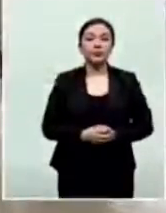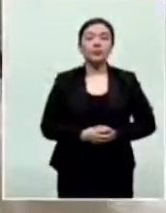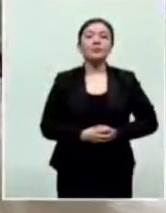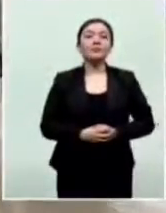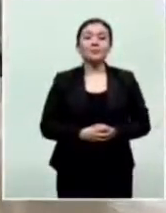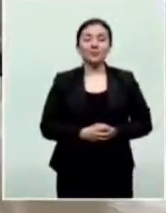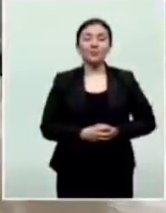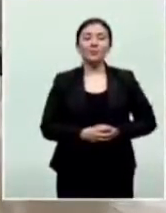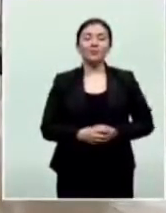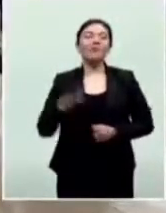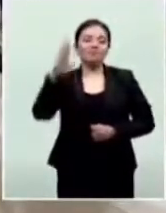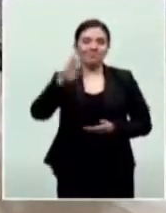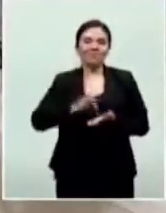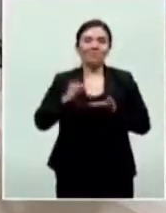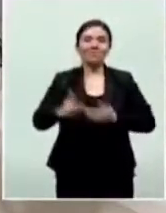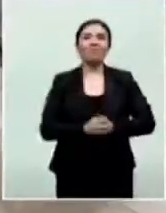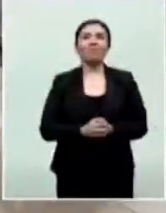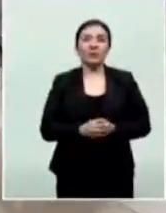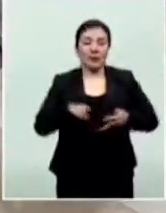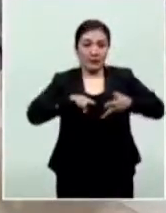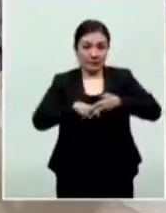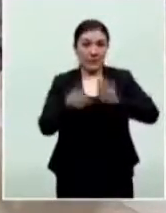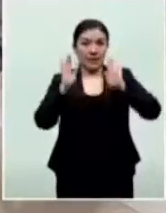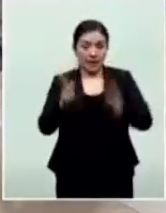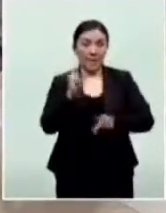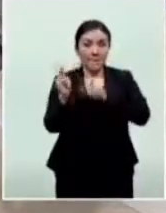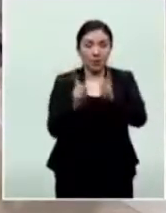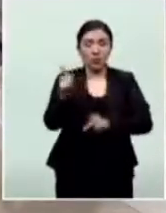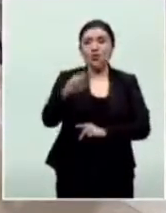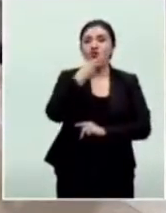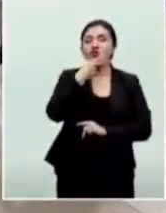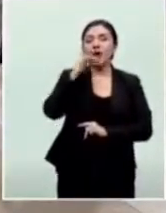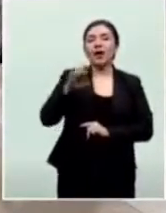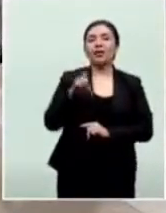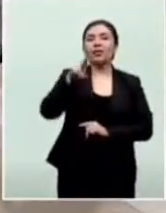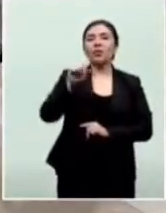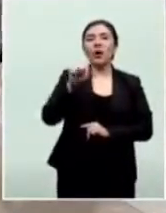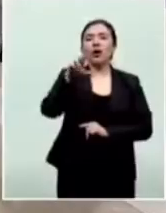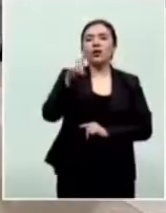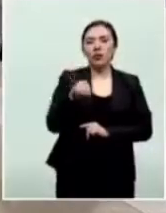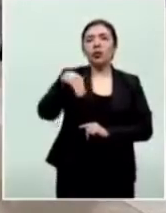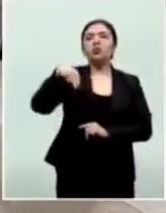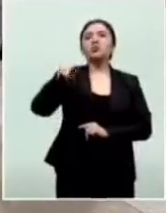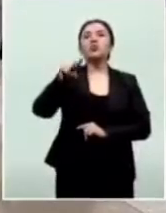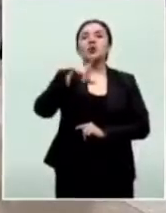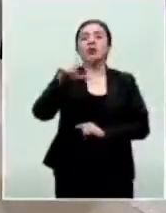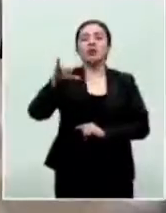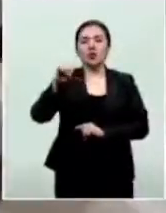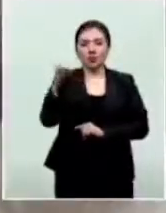Gracias. Arrancamos la ronda de preguntas con Eduardo Murillo de La Jornada.